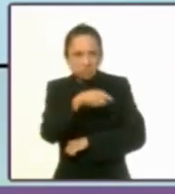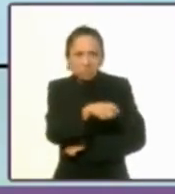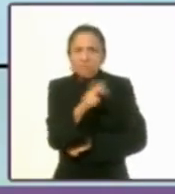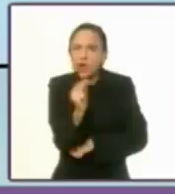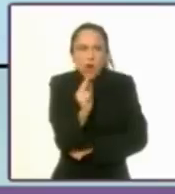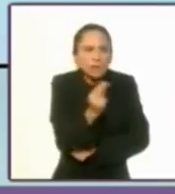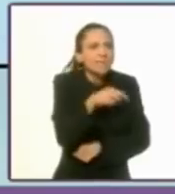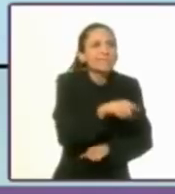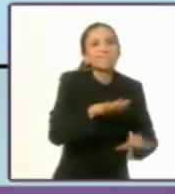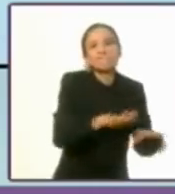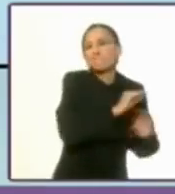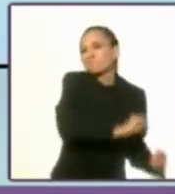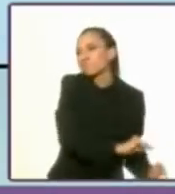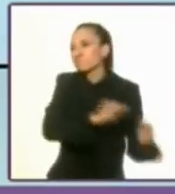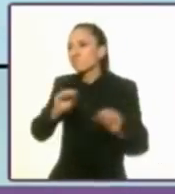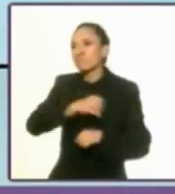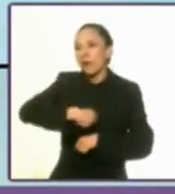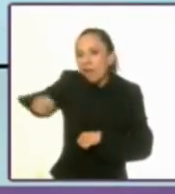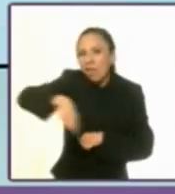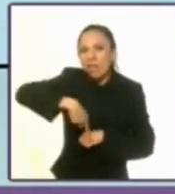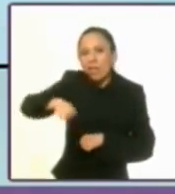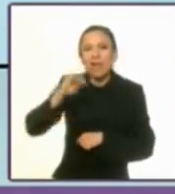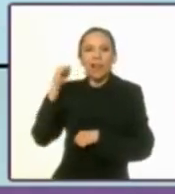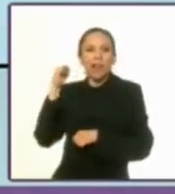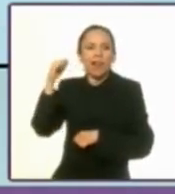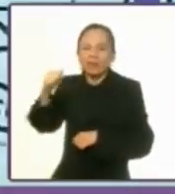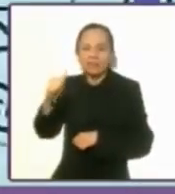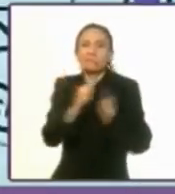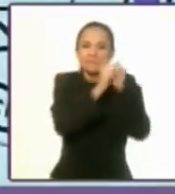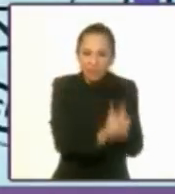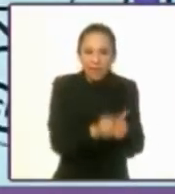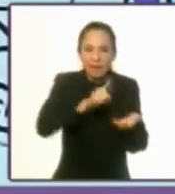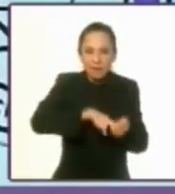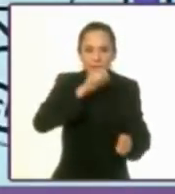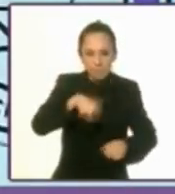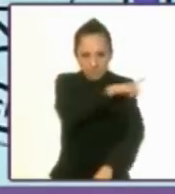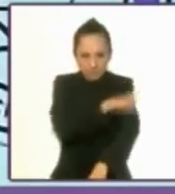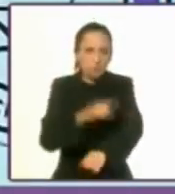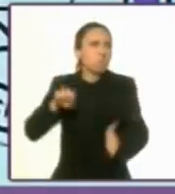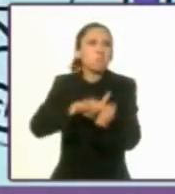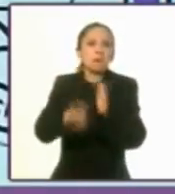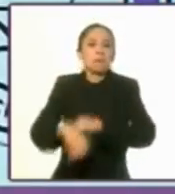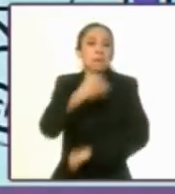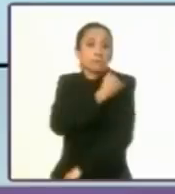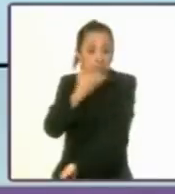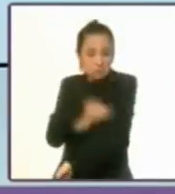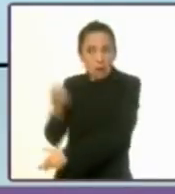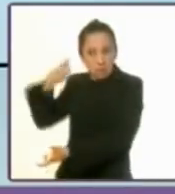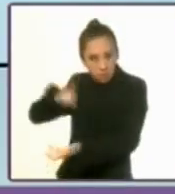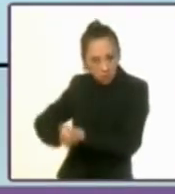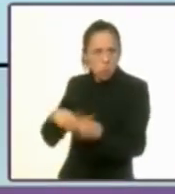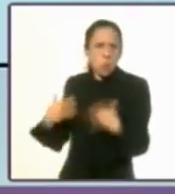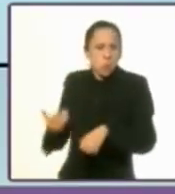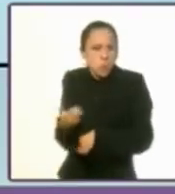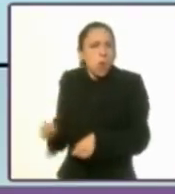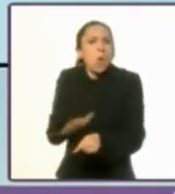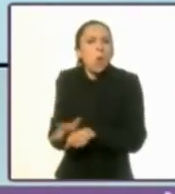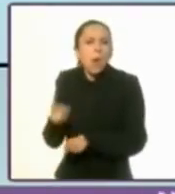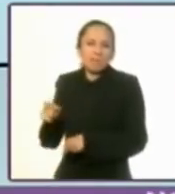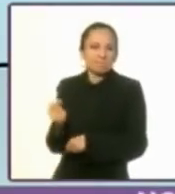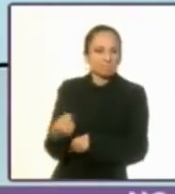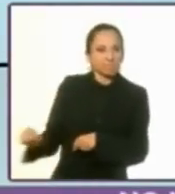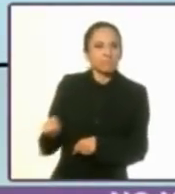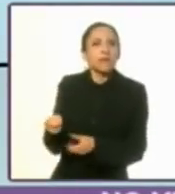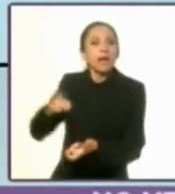para trabajar y ponga un ejemplo muy concreto en el caso de iztapalapa que tiene una vocación muy importante en términos de reciclaje